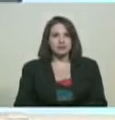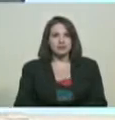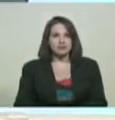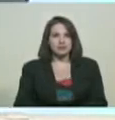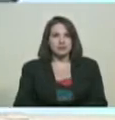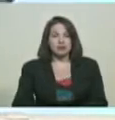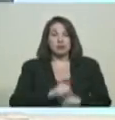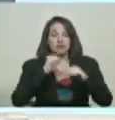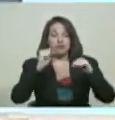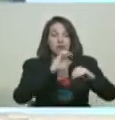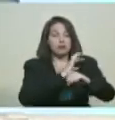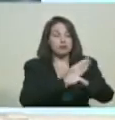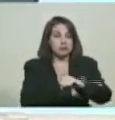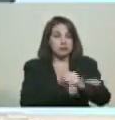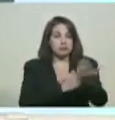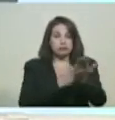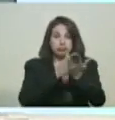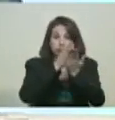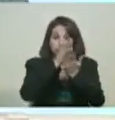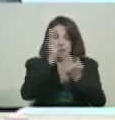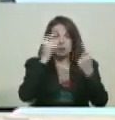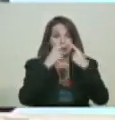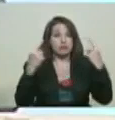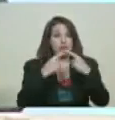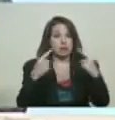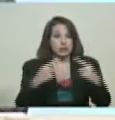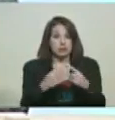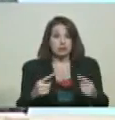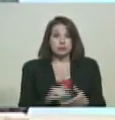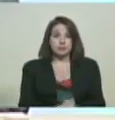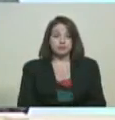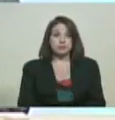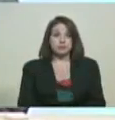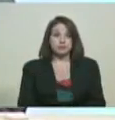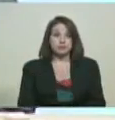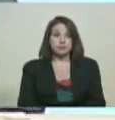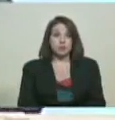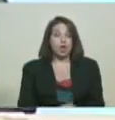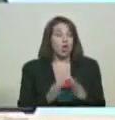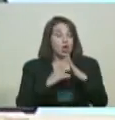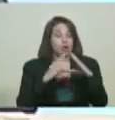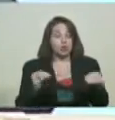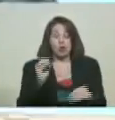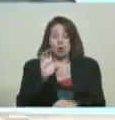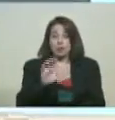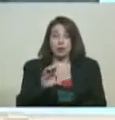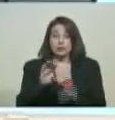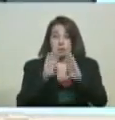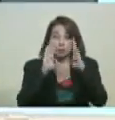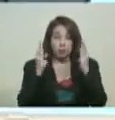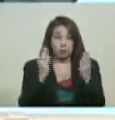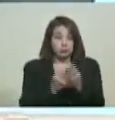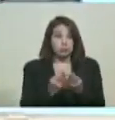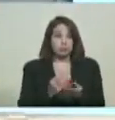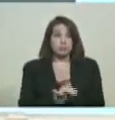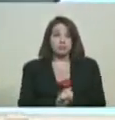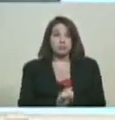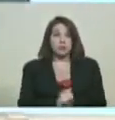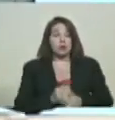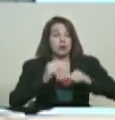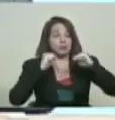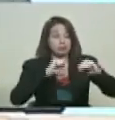fuerzas y símiles diversas todos los países del mundo un gran movimiento de solidaridad